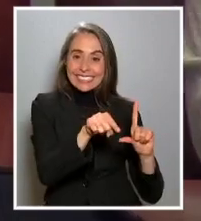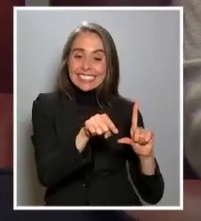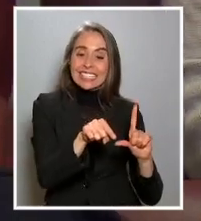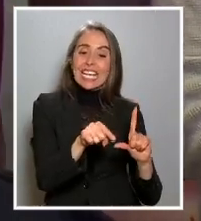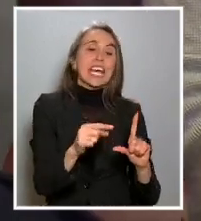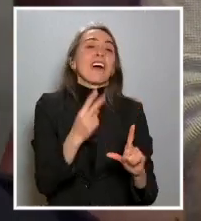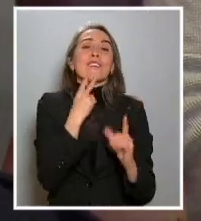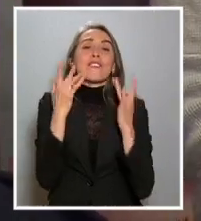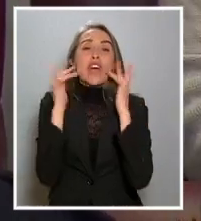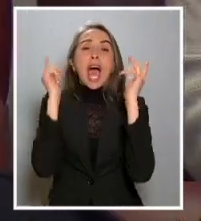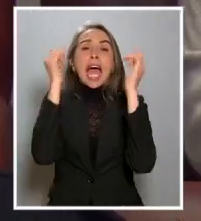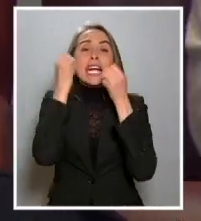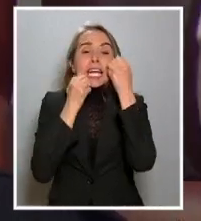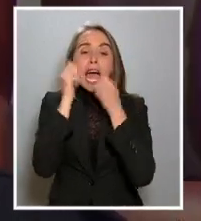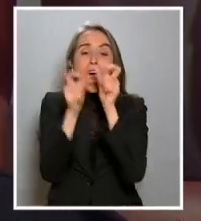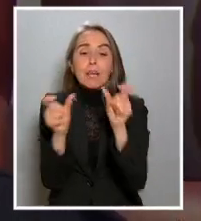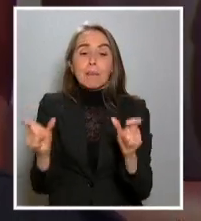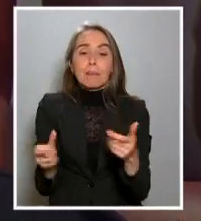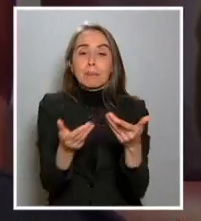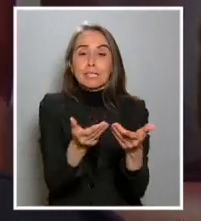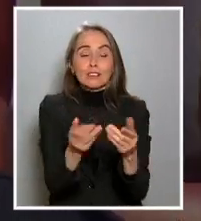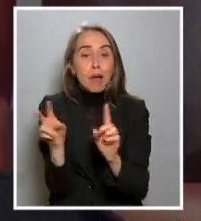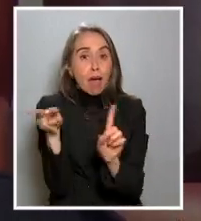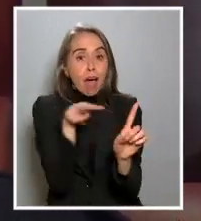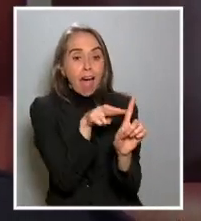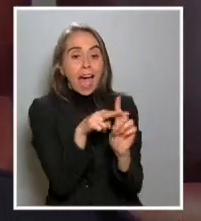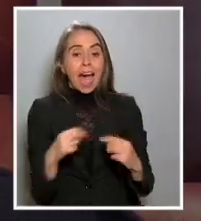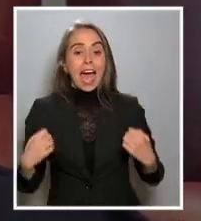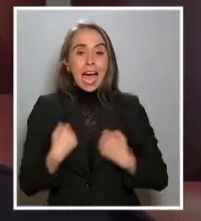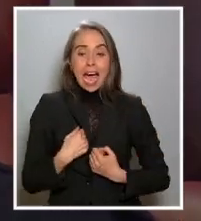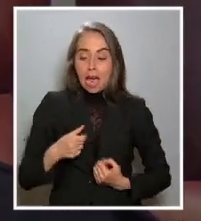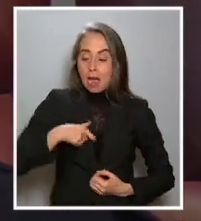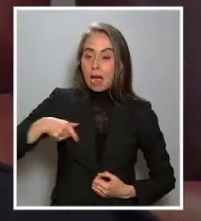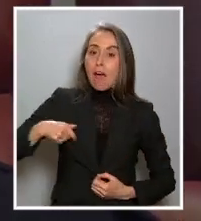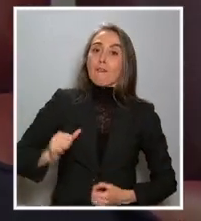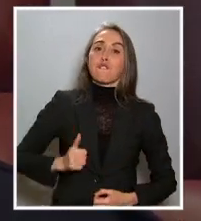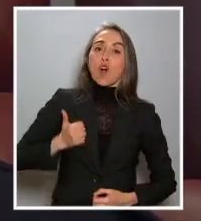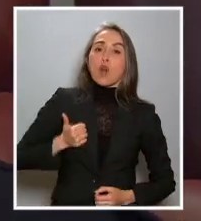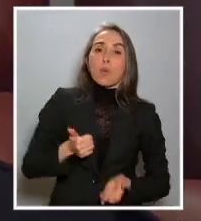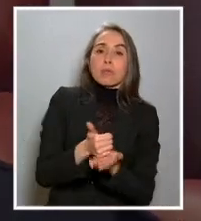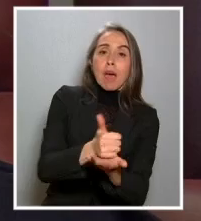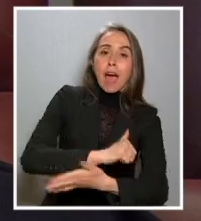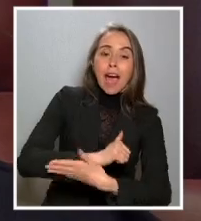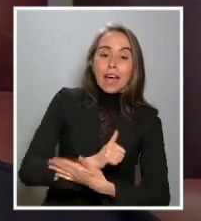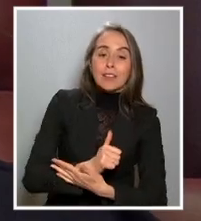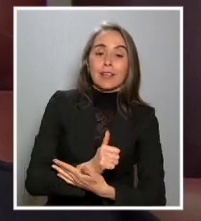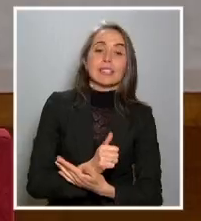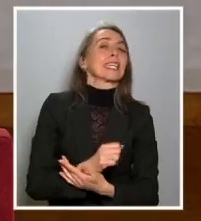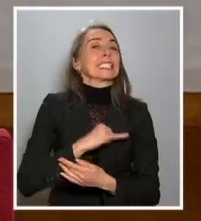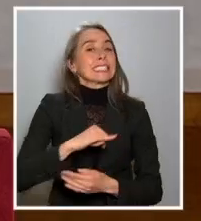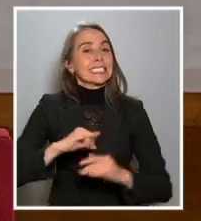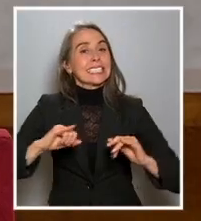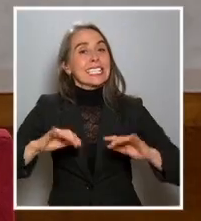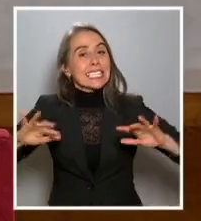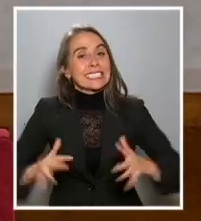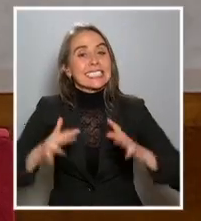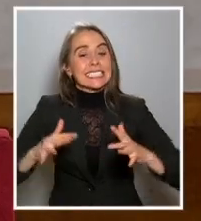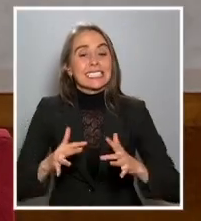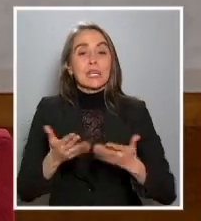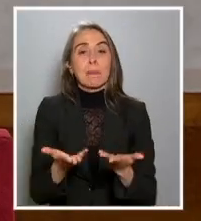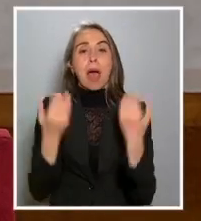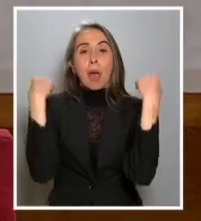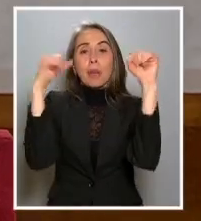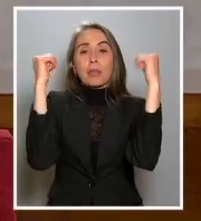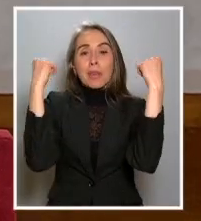una tremenda alegría el cariño de la gente que la veía con su chaqueta de voluntaria. Nos las vamos a seguir jugando por el